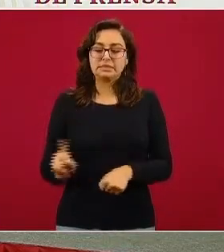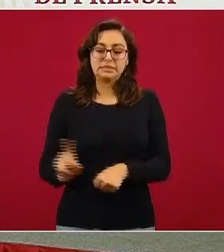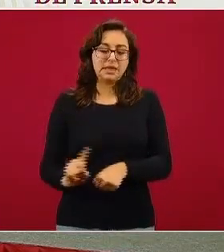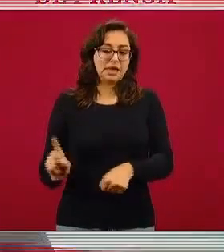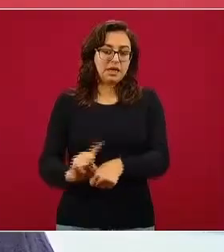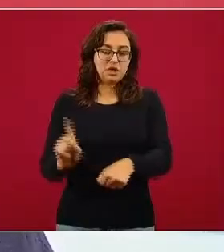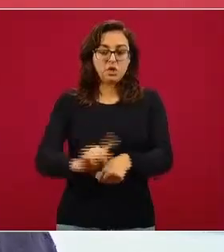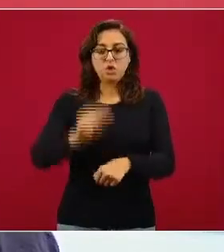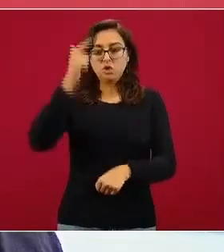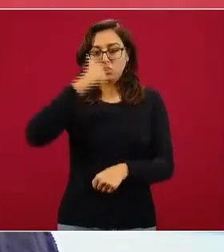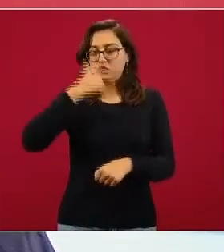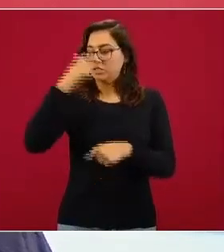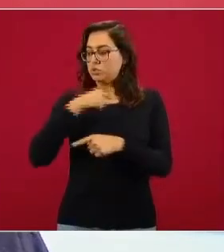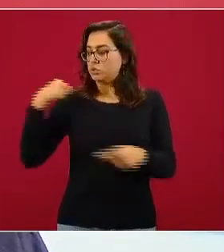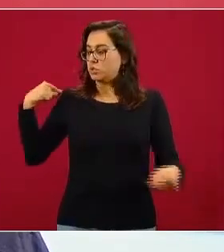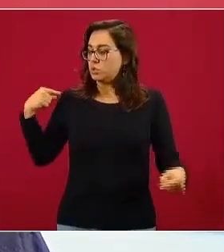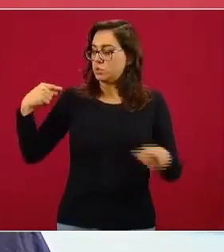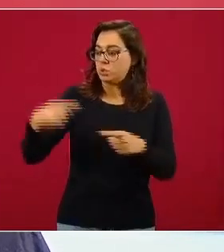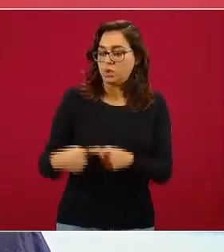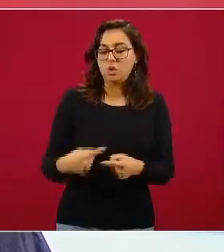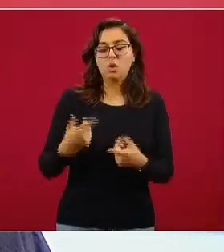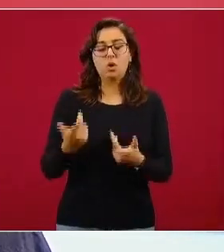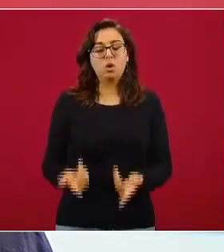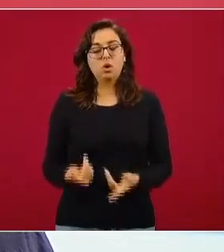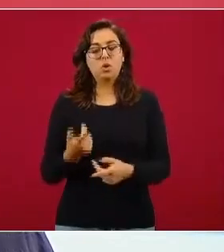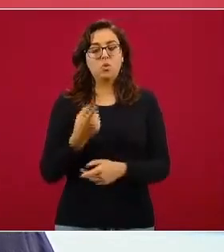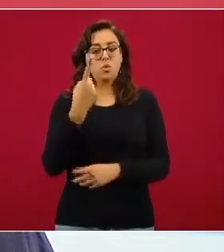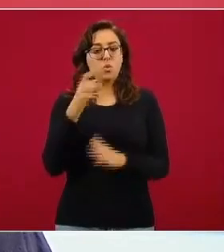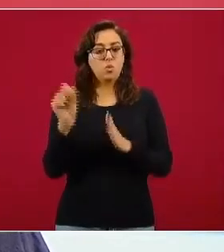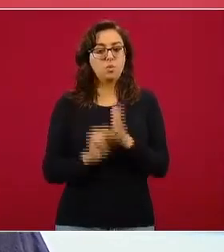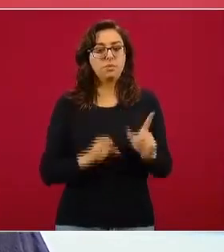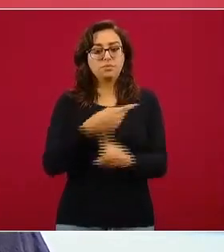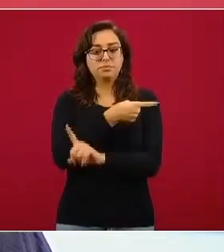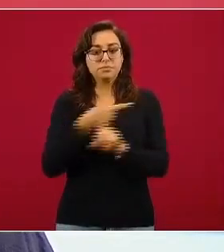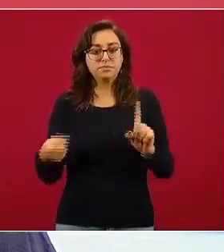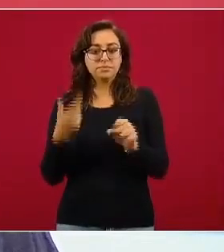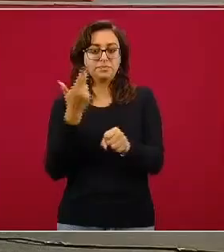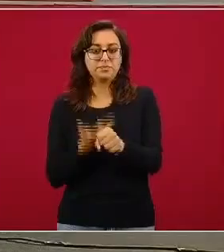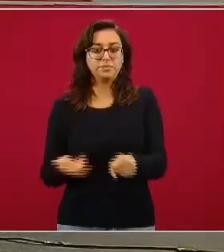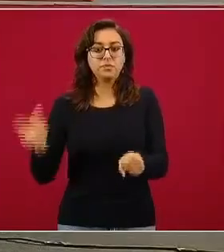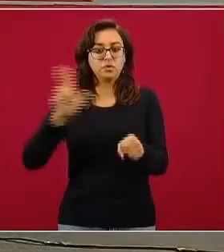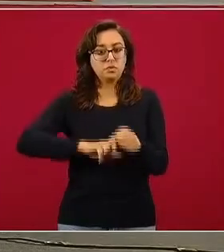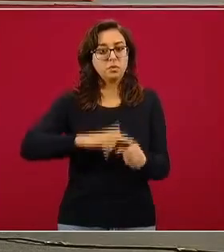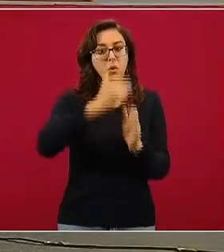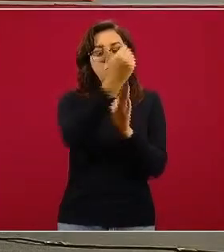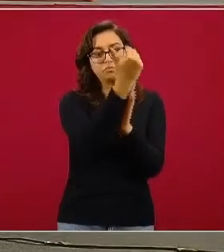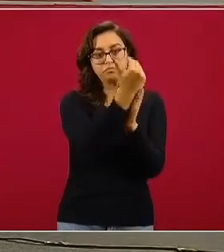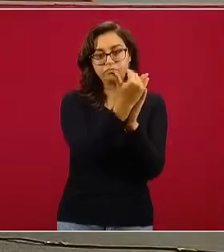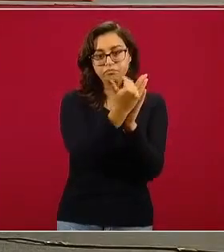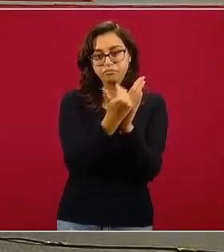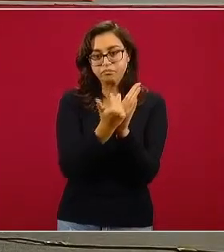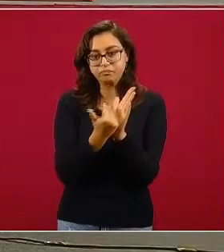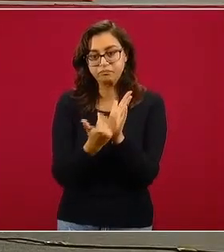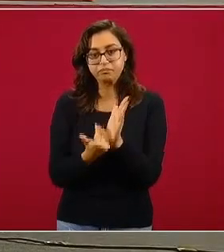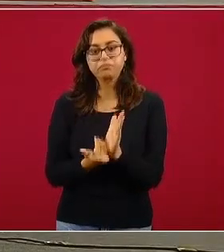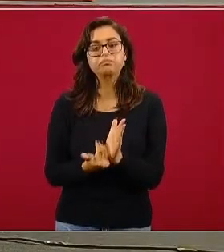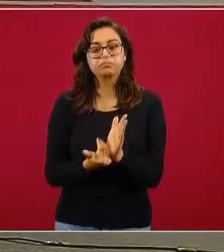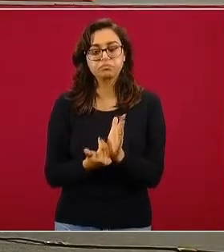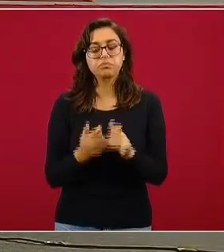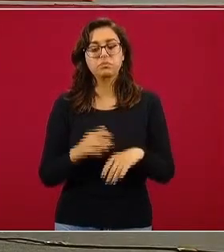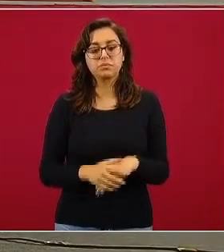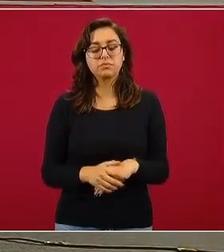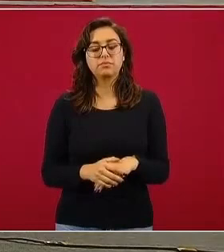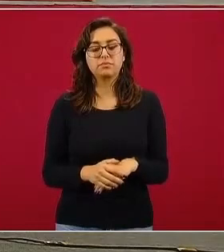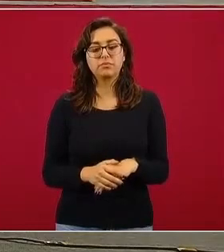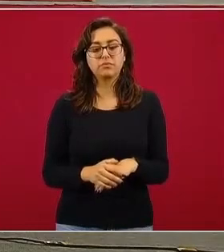último mes y medio, la ocupación hospitalaria ha disminuido a niveles importantes